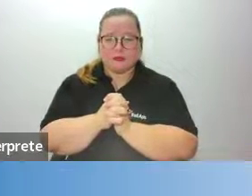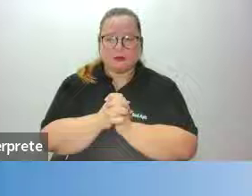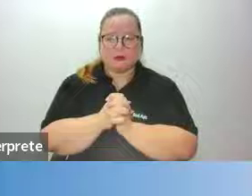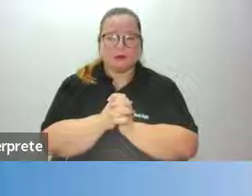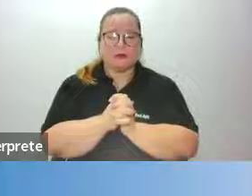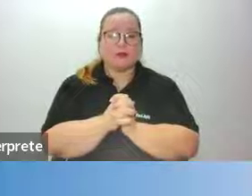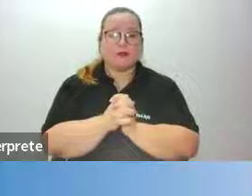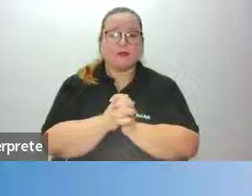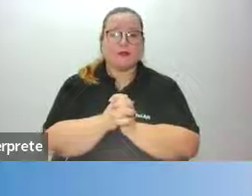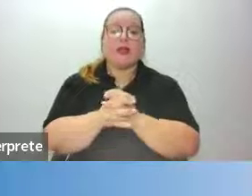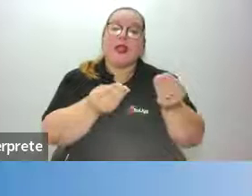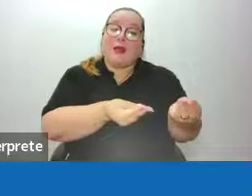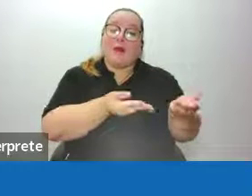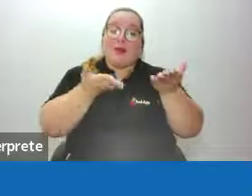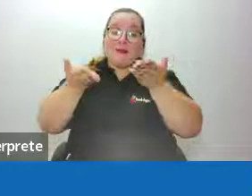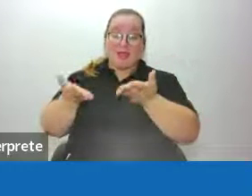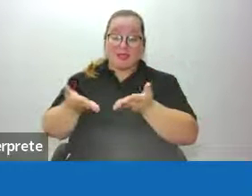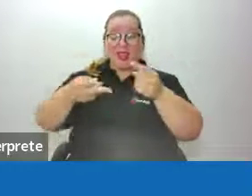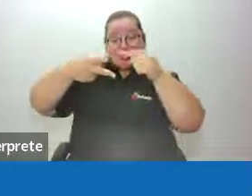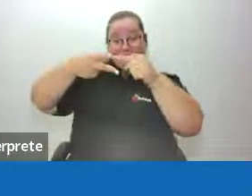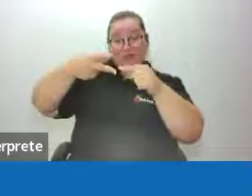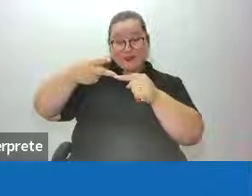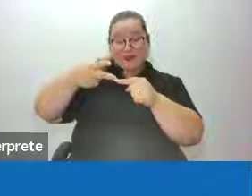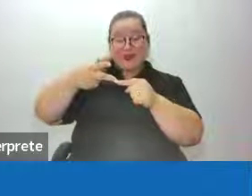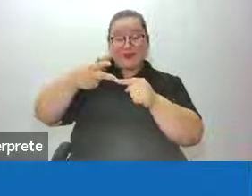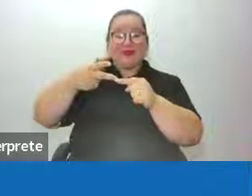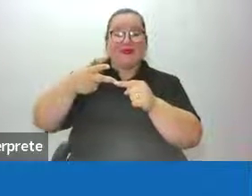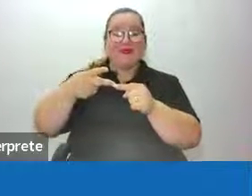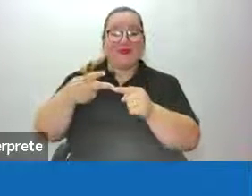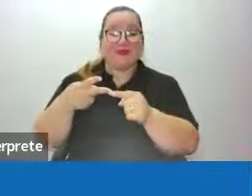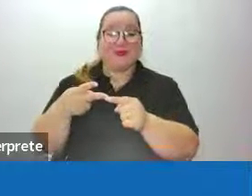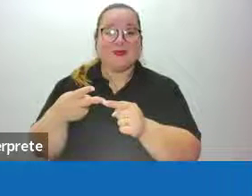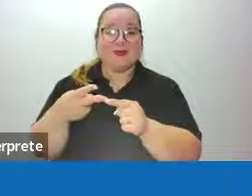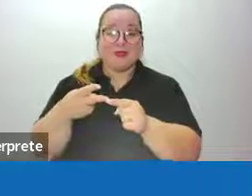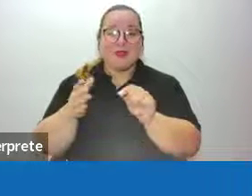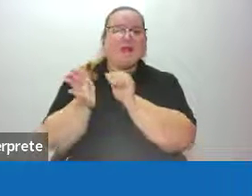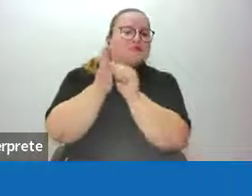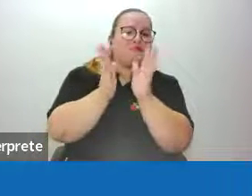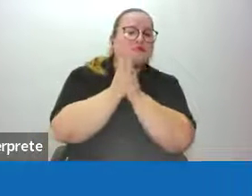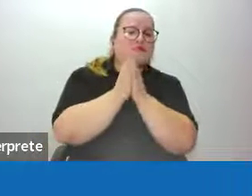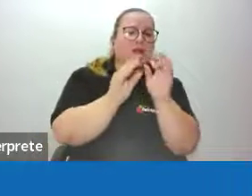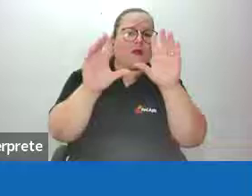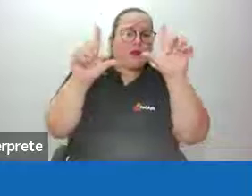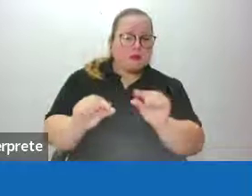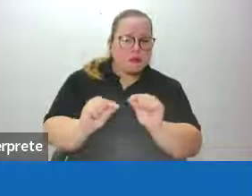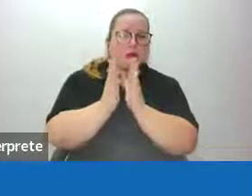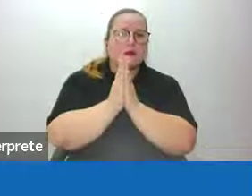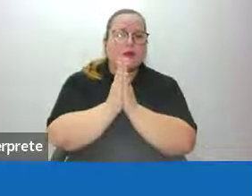Hemos invitado a dos de ellas. Si la sacas, no va, porfis. Gracias.